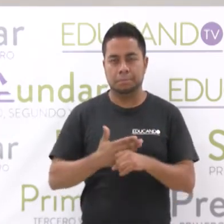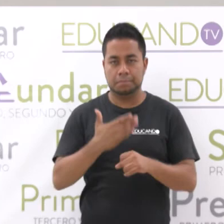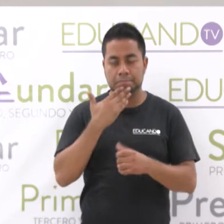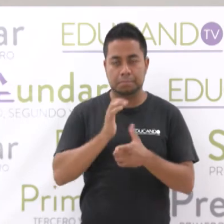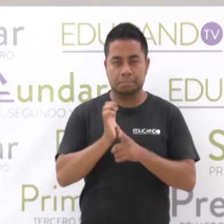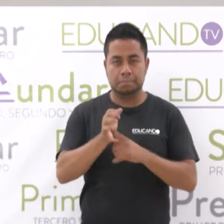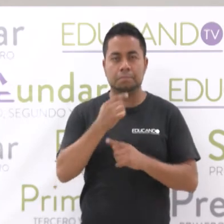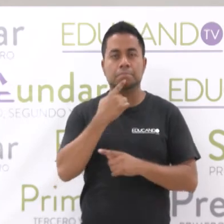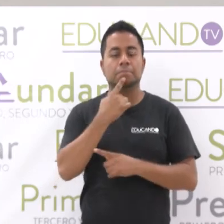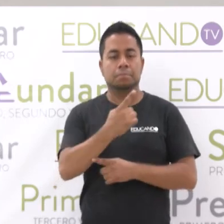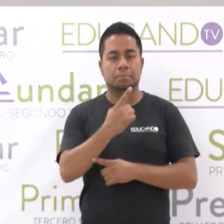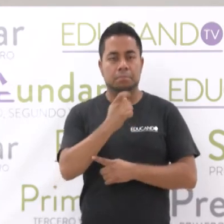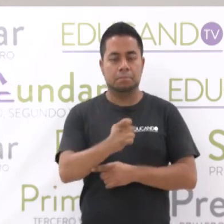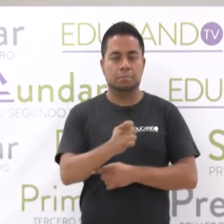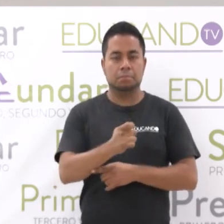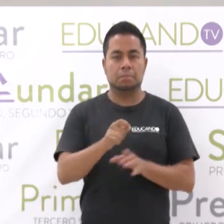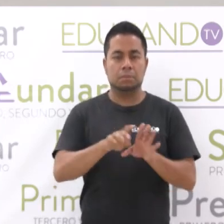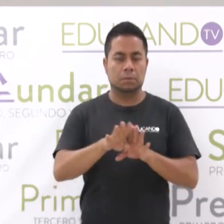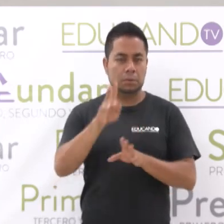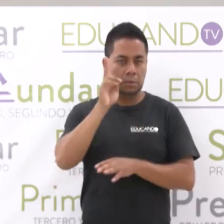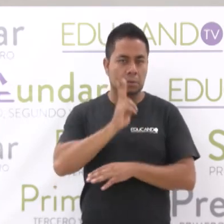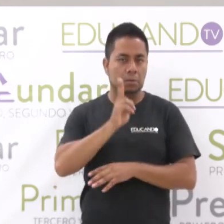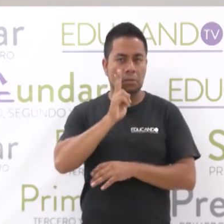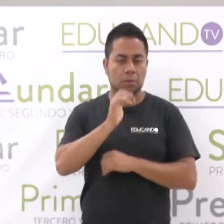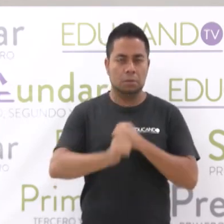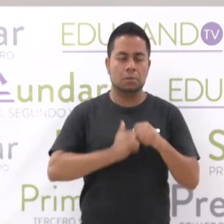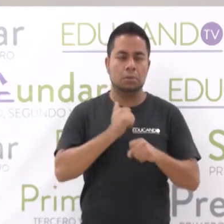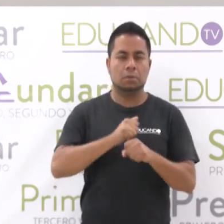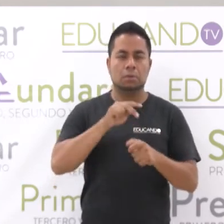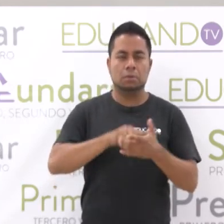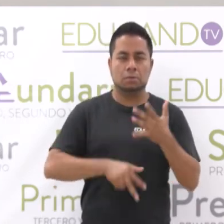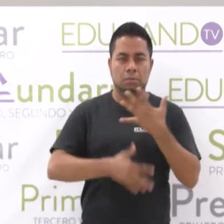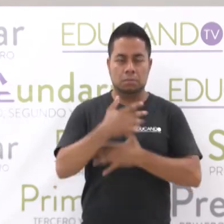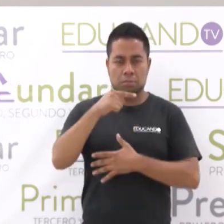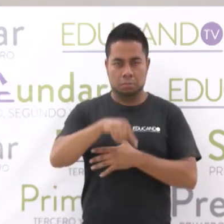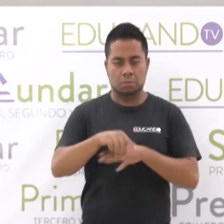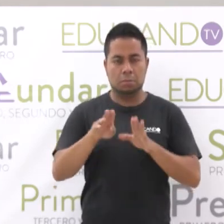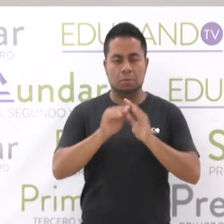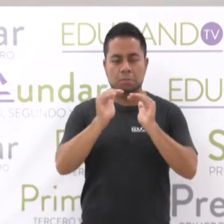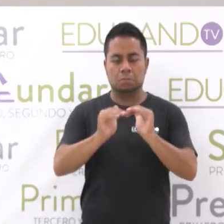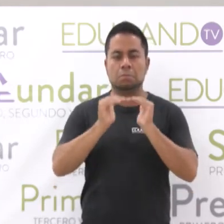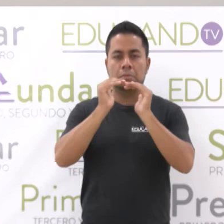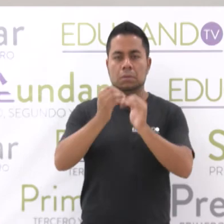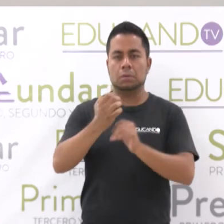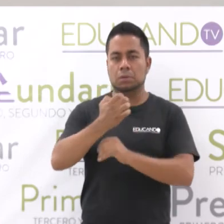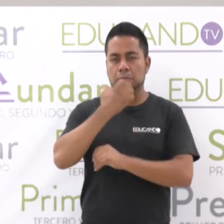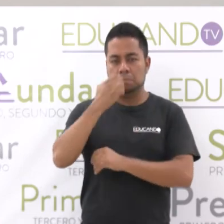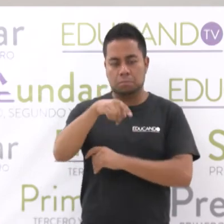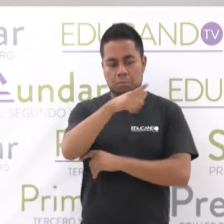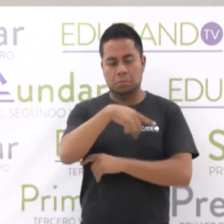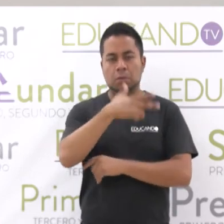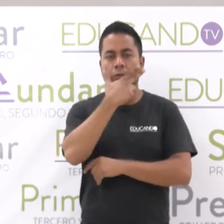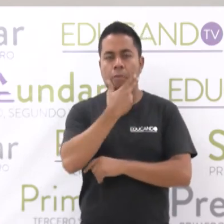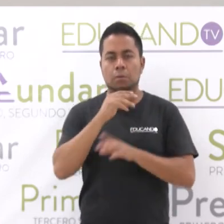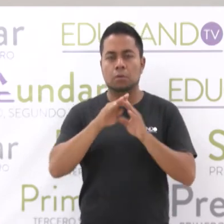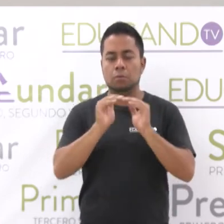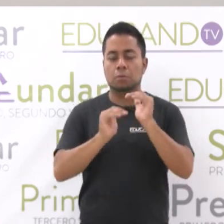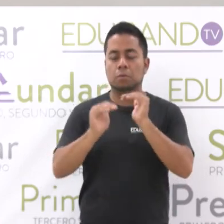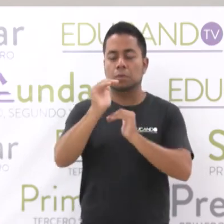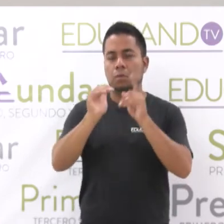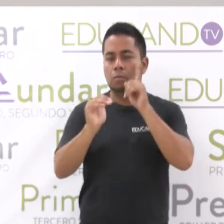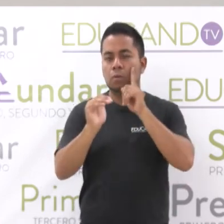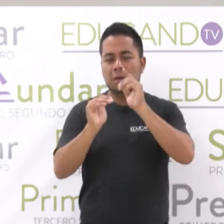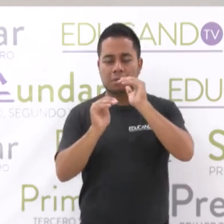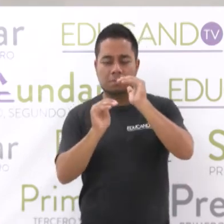dice, lo vamos a ver ahora aquí, a 2015 el grado promedio de escolaridad de los hombres es un poco más alto que el de las